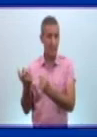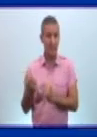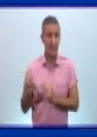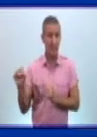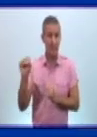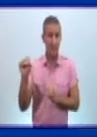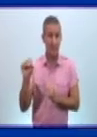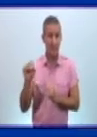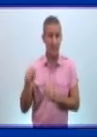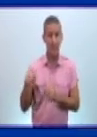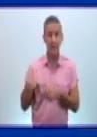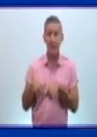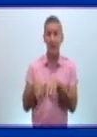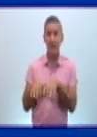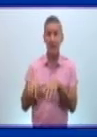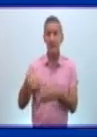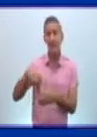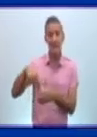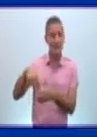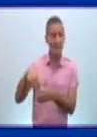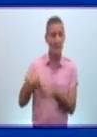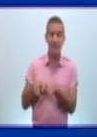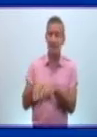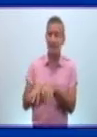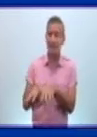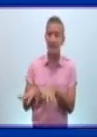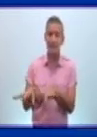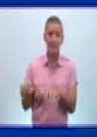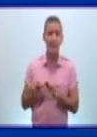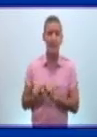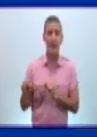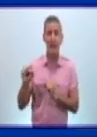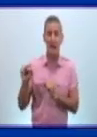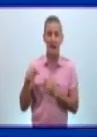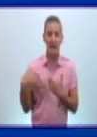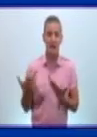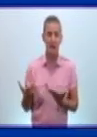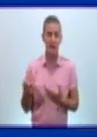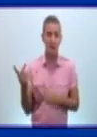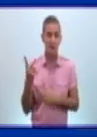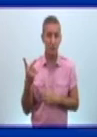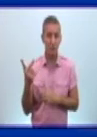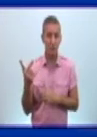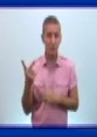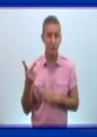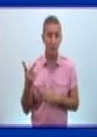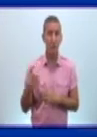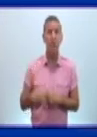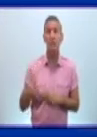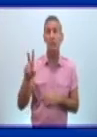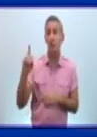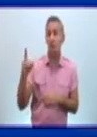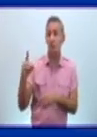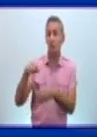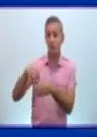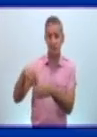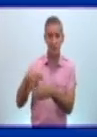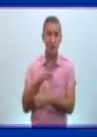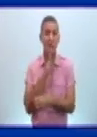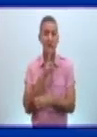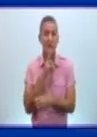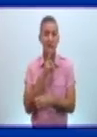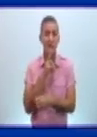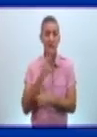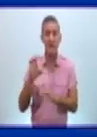que disuelve al soluto. Y también va a ser, por supuesto, cuando tenga dos disoluciones líquidas, el componente que se